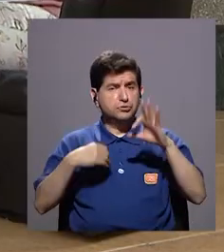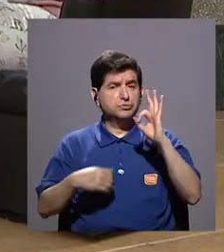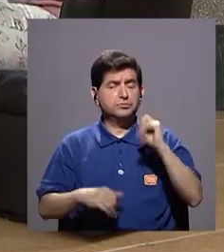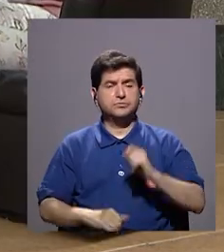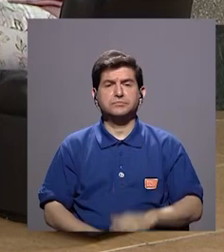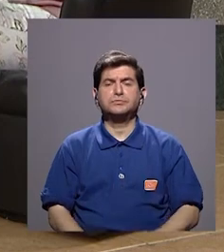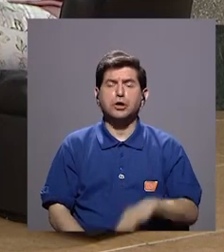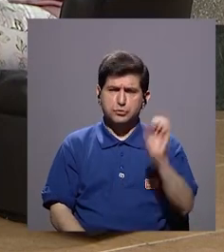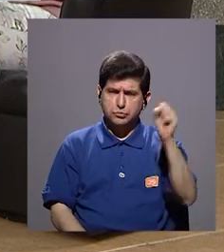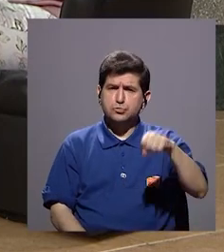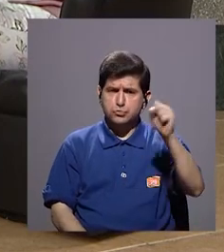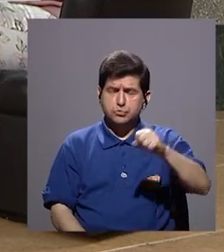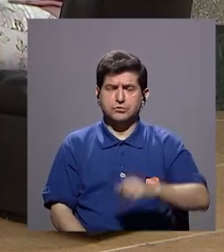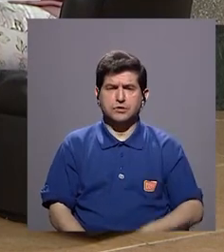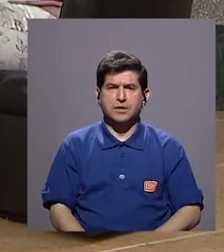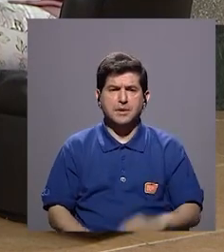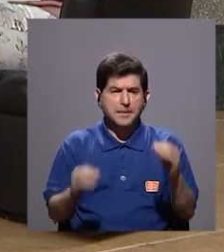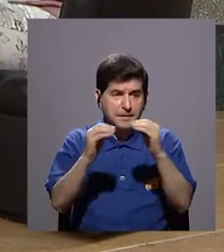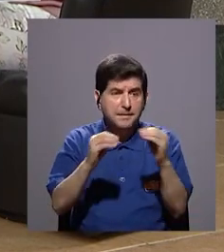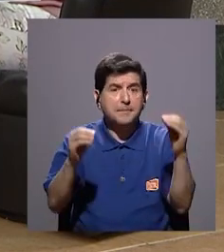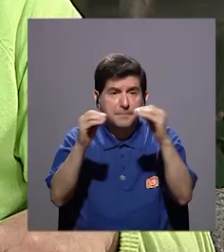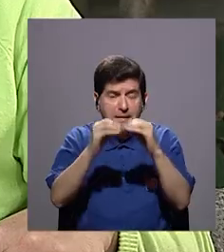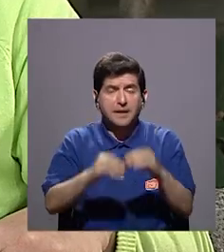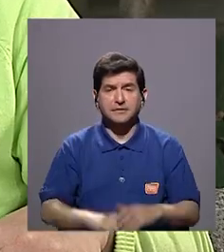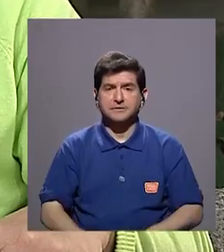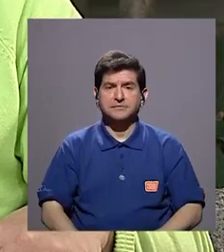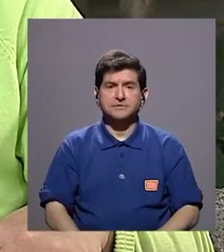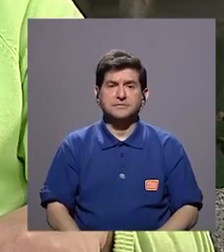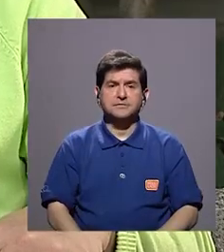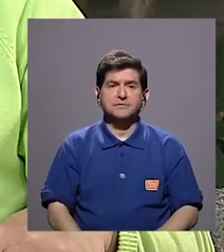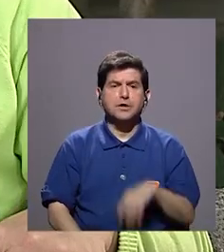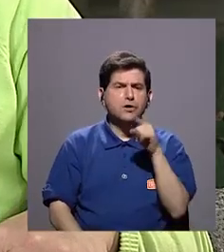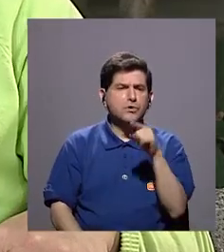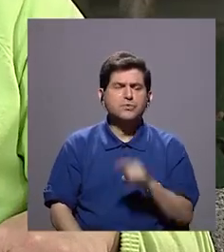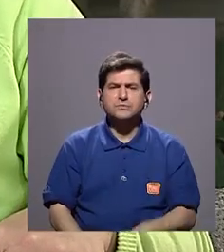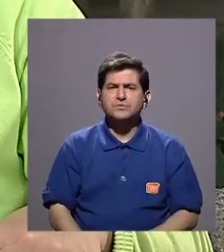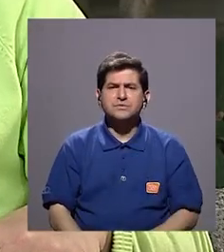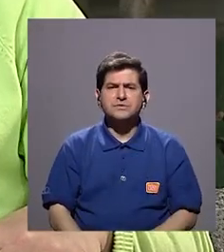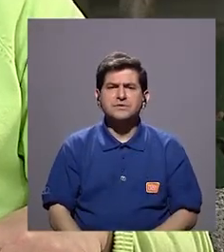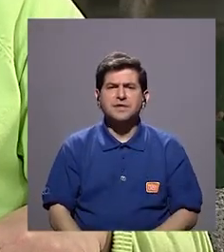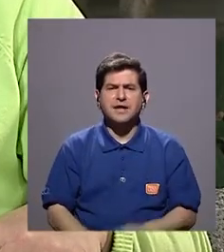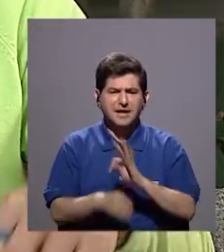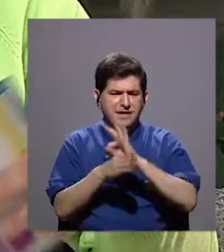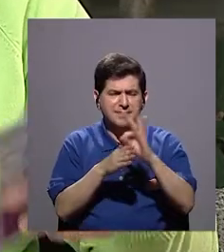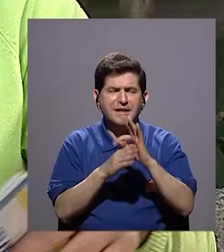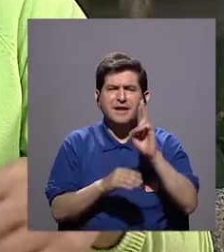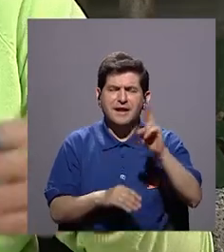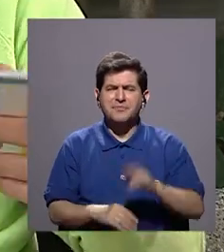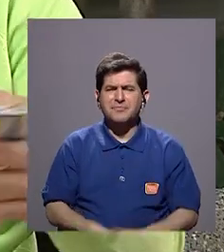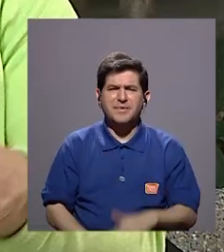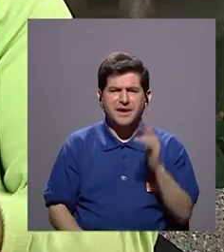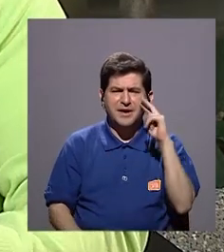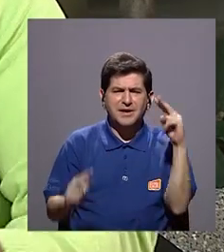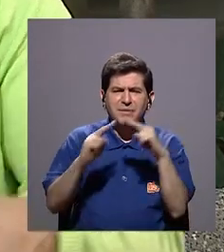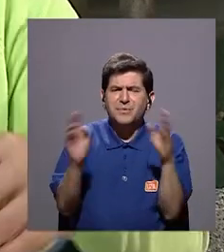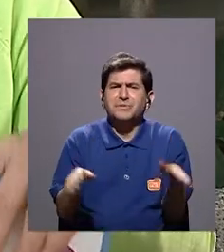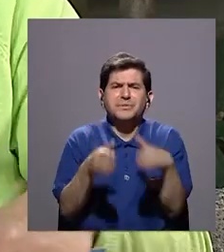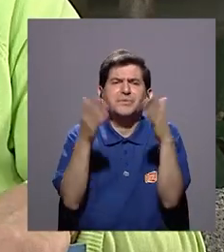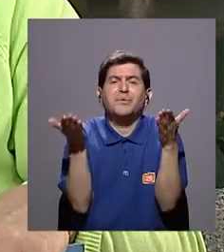receptividad. Hay mucha receptividad, cada vez mucho más. Leonor, ¿y en su caso cómo llegó al Reiki? ¿Cómo se contactó y cómo